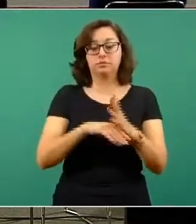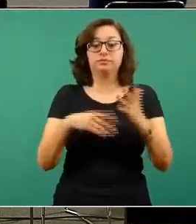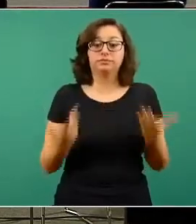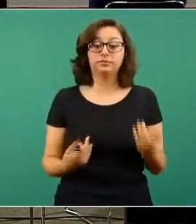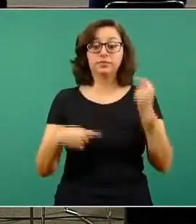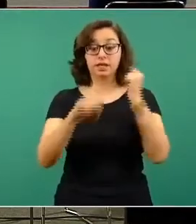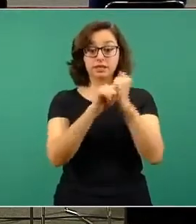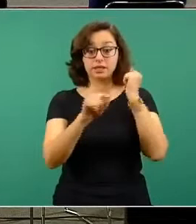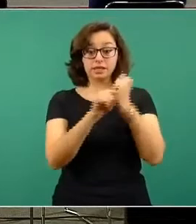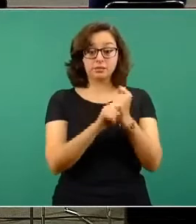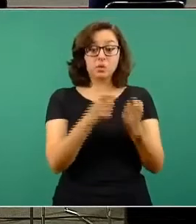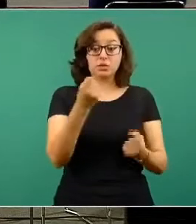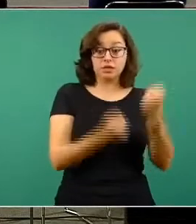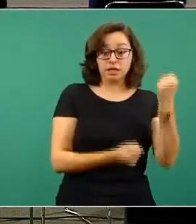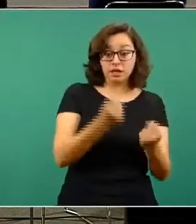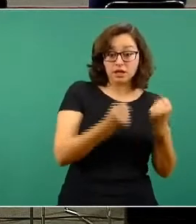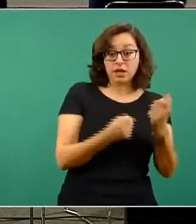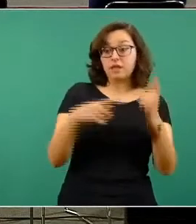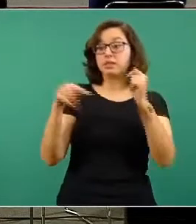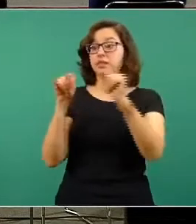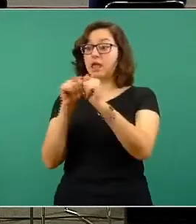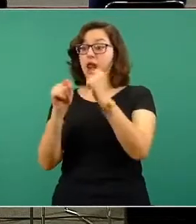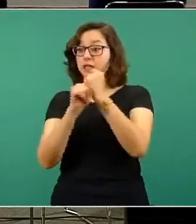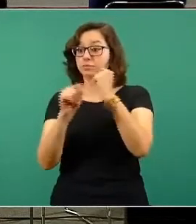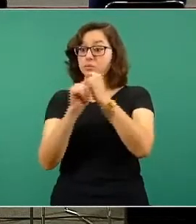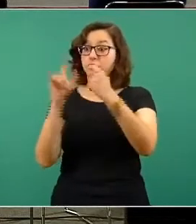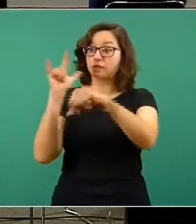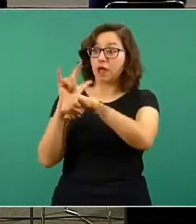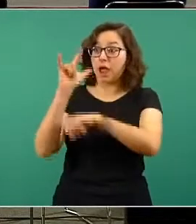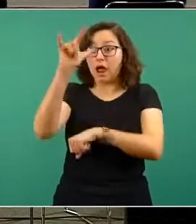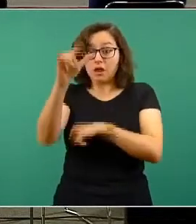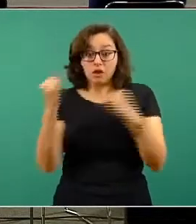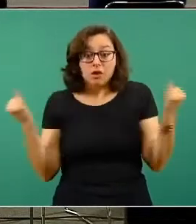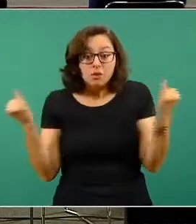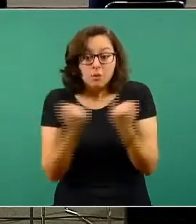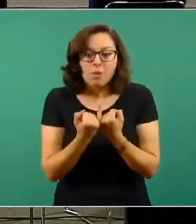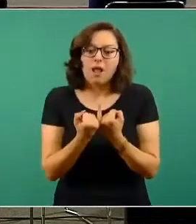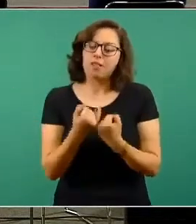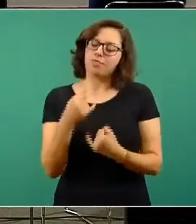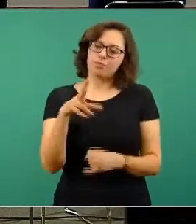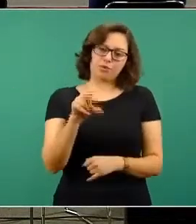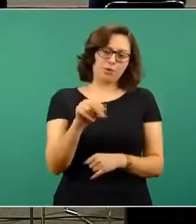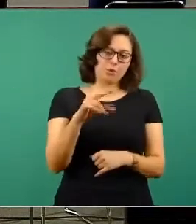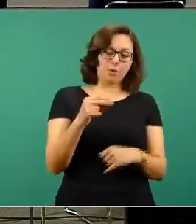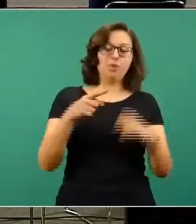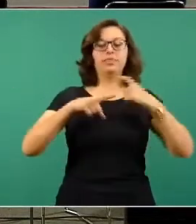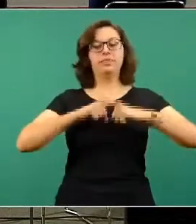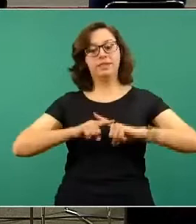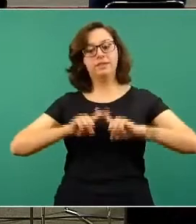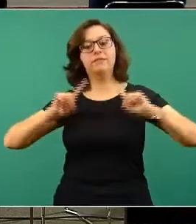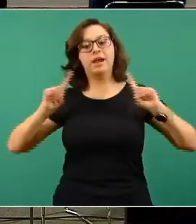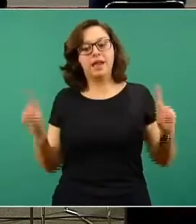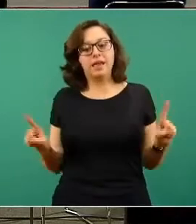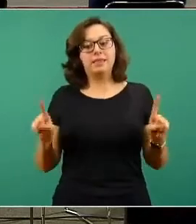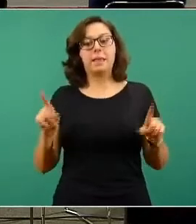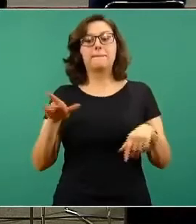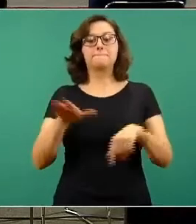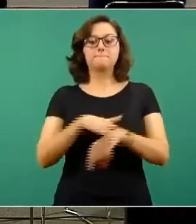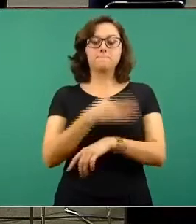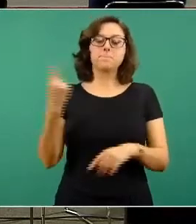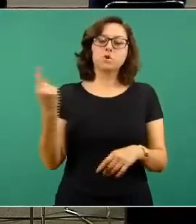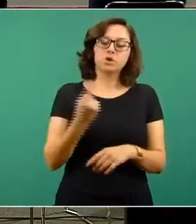son diferentes, y esto es por los instrumentos que utilizan o las herramientas, o en este